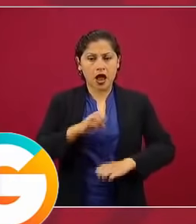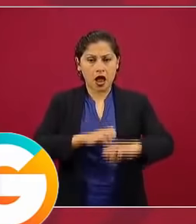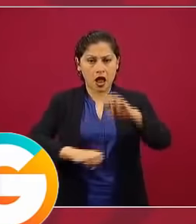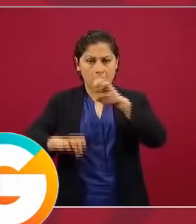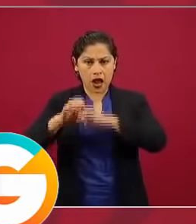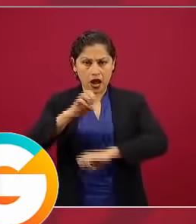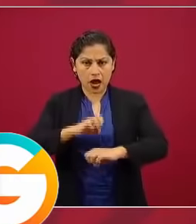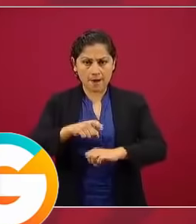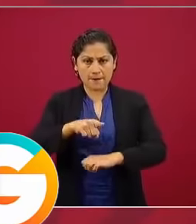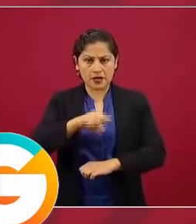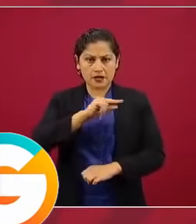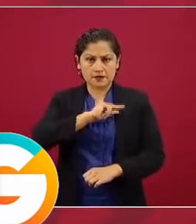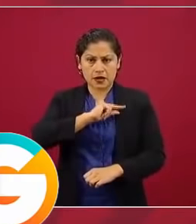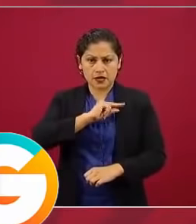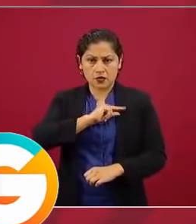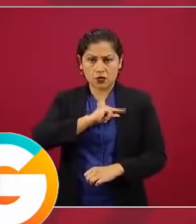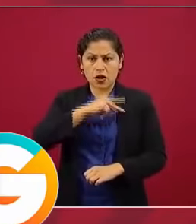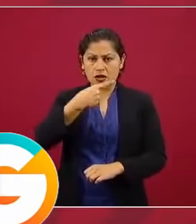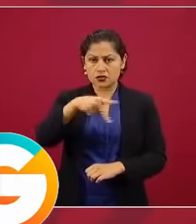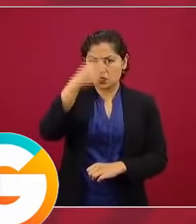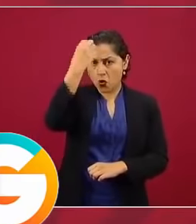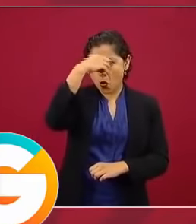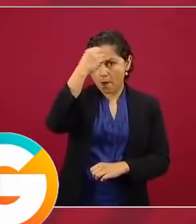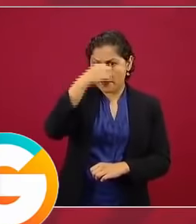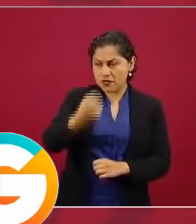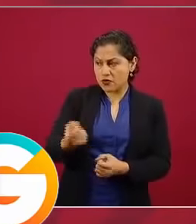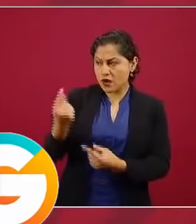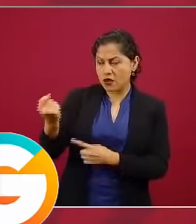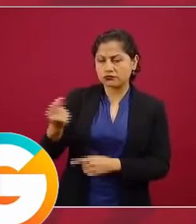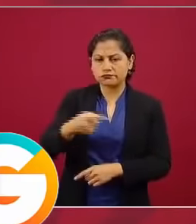los particulares, y se